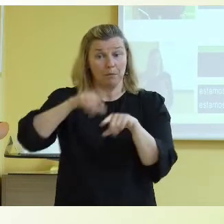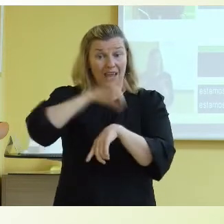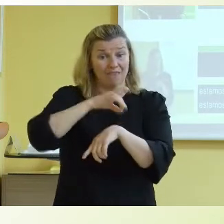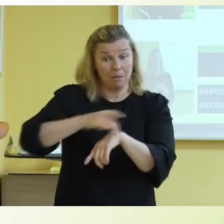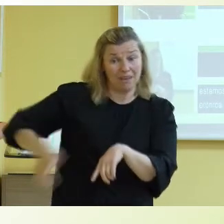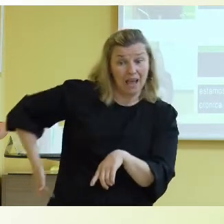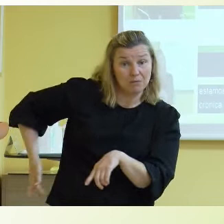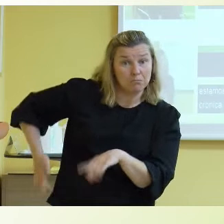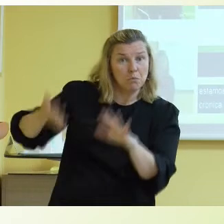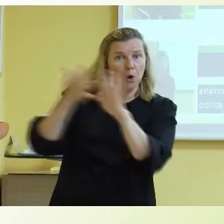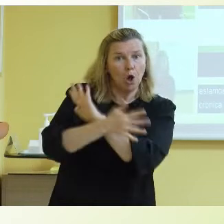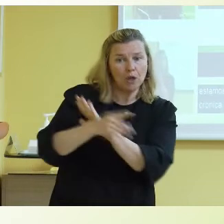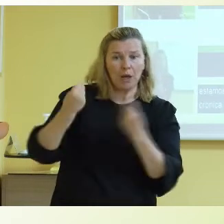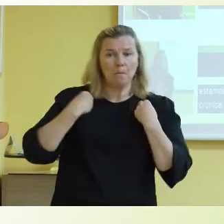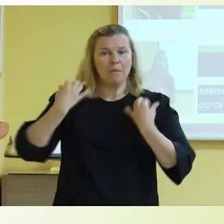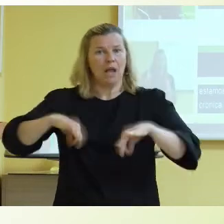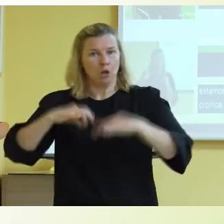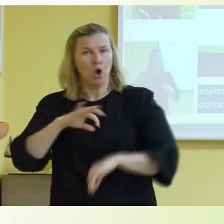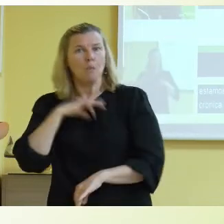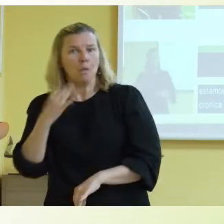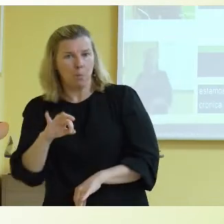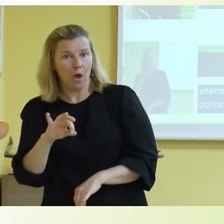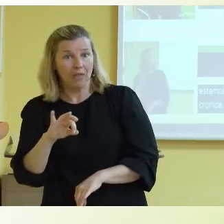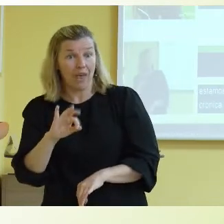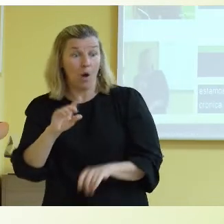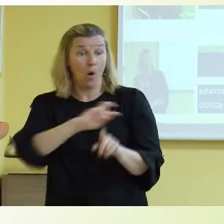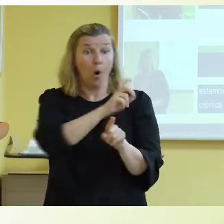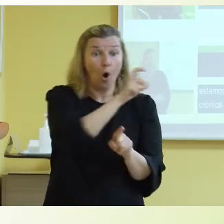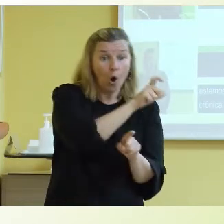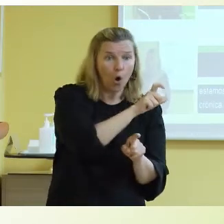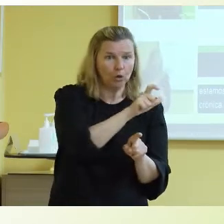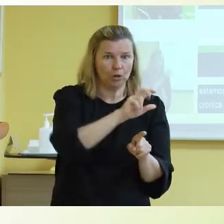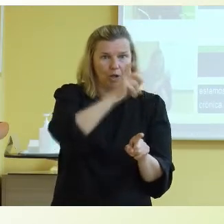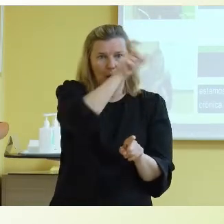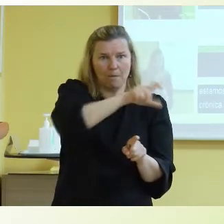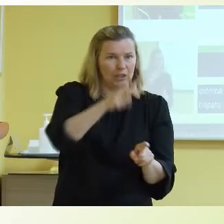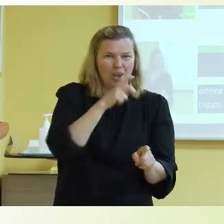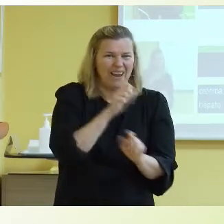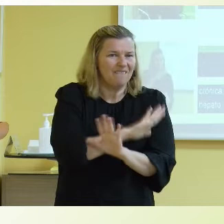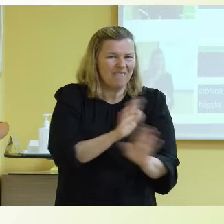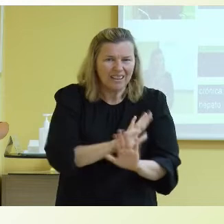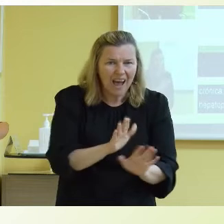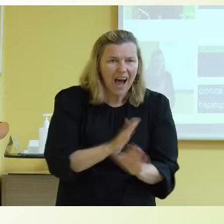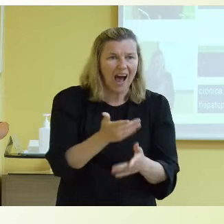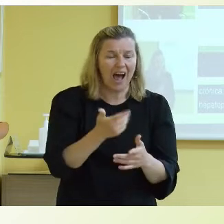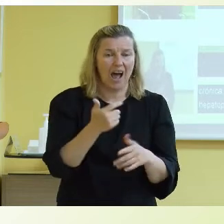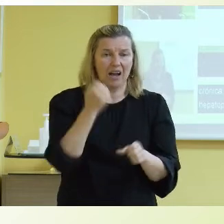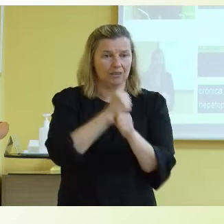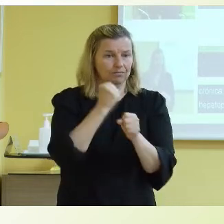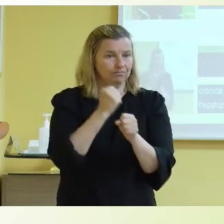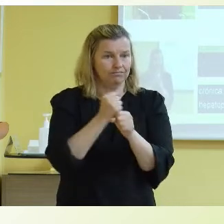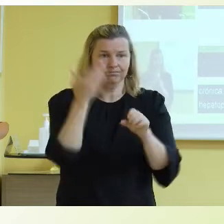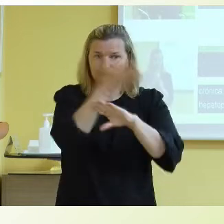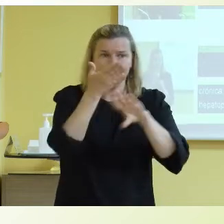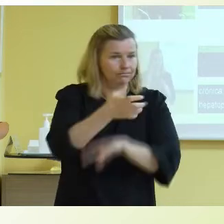están en los últimos estadios clínicos y sin embargo hay personas con hepatopatías crónicas que están fatal y que tienen asentismos laborales y que tienen una serie de problemas